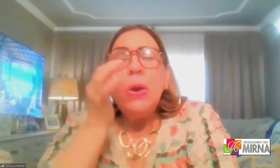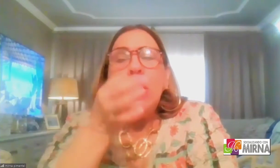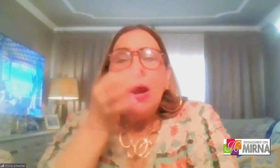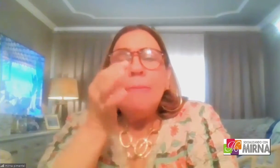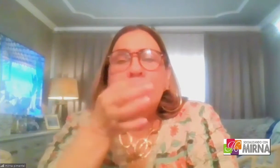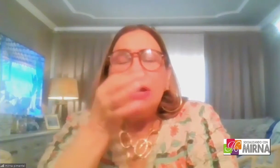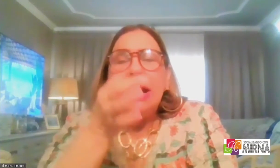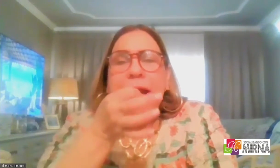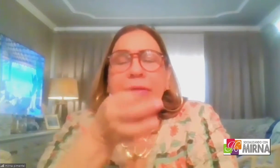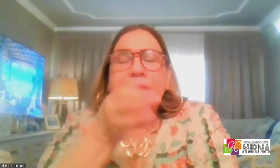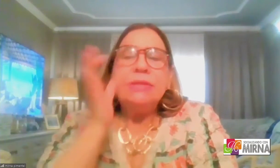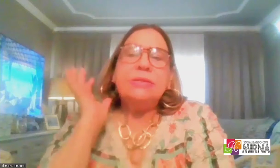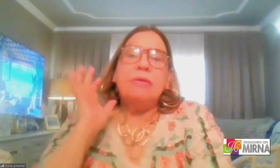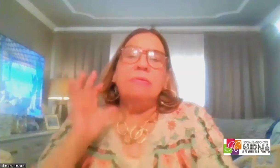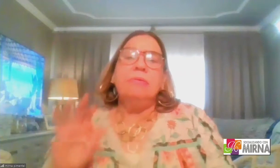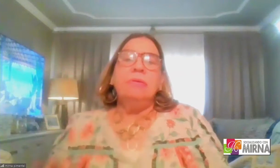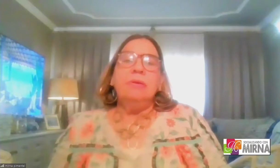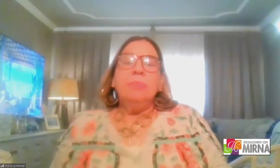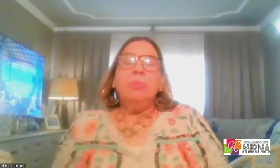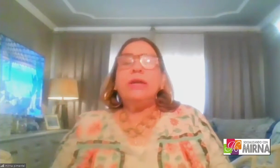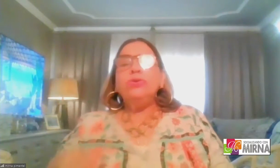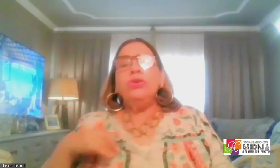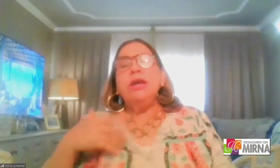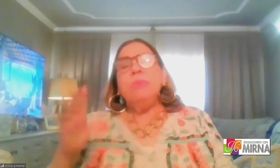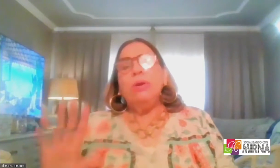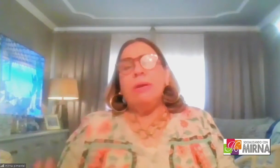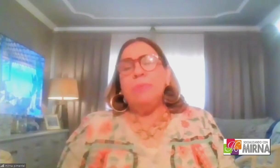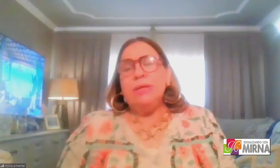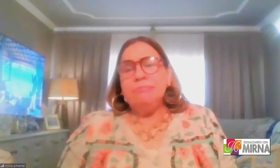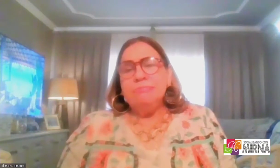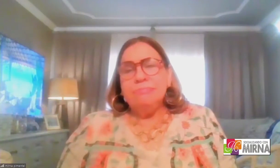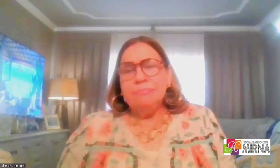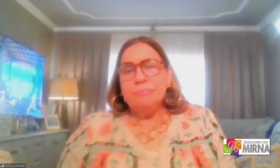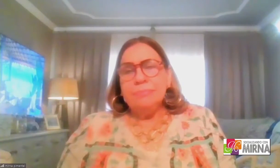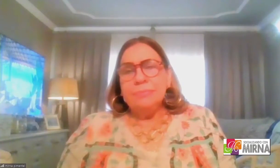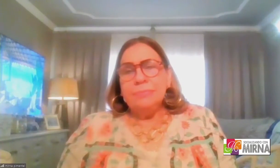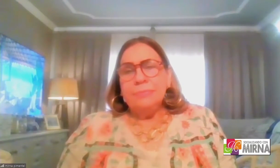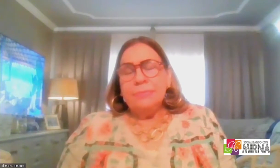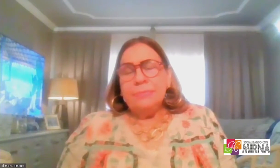Yo me pongo la mano en la cabeza, porque eso déjenmelo a mí.